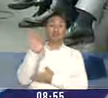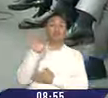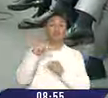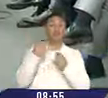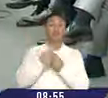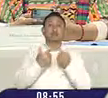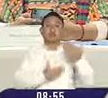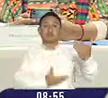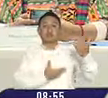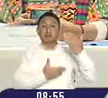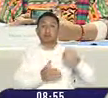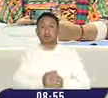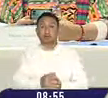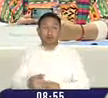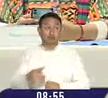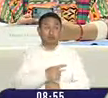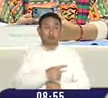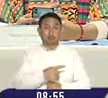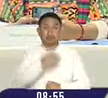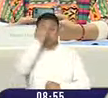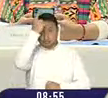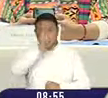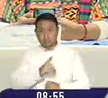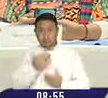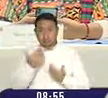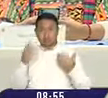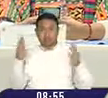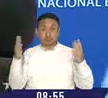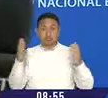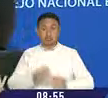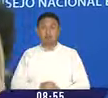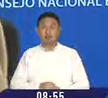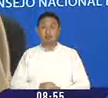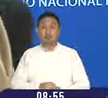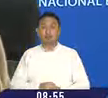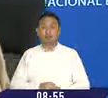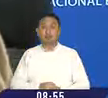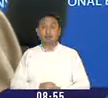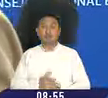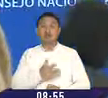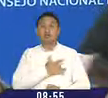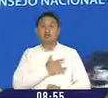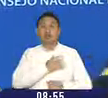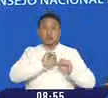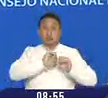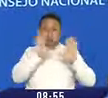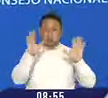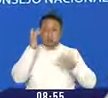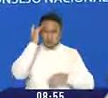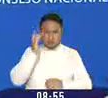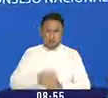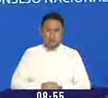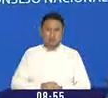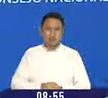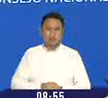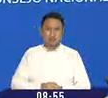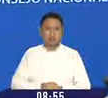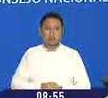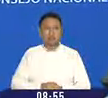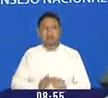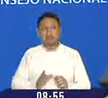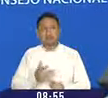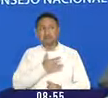políticas aplaudiendo el procedimiento. ¿Hay transparencia? ¿No le preocupa algo? Sabe que estoy bastante